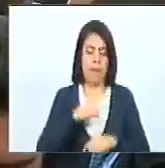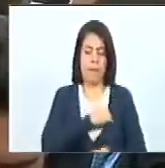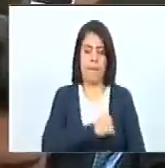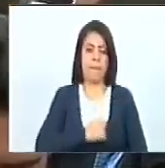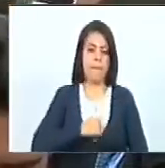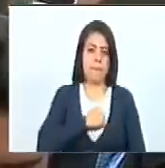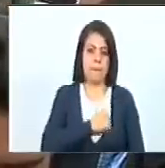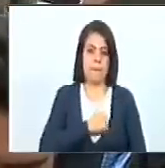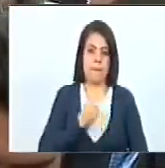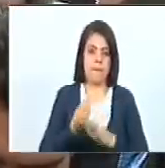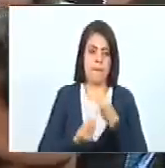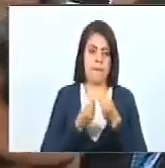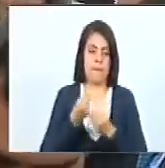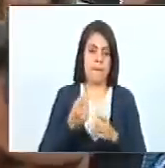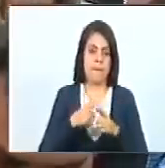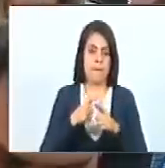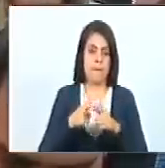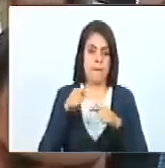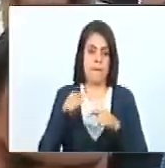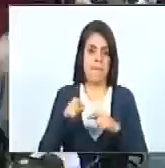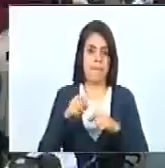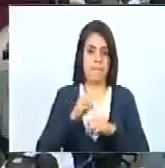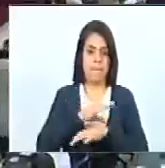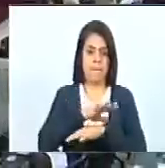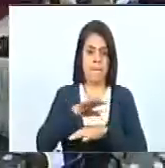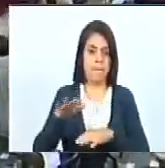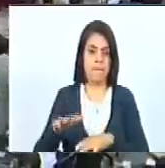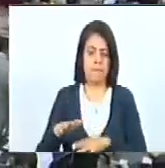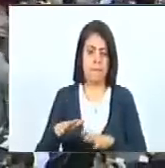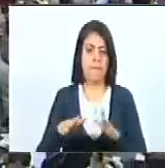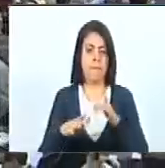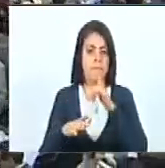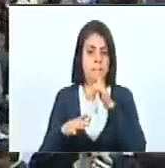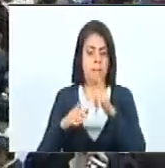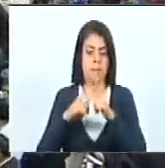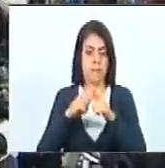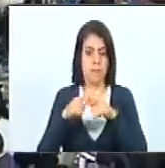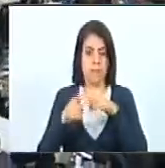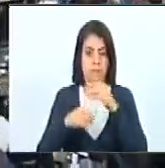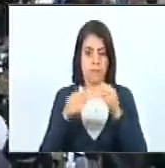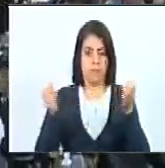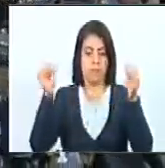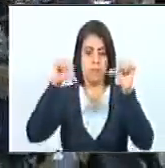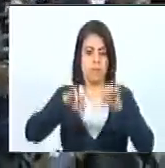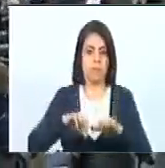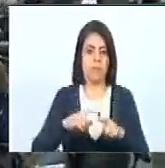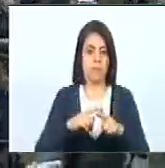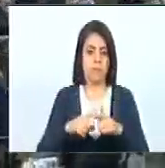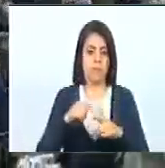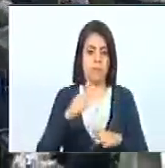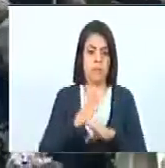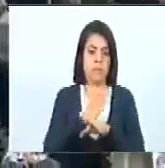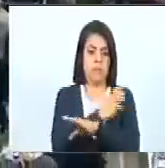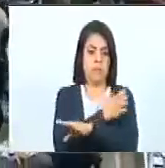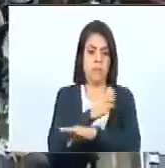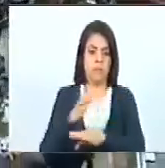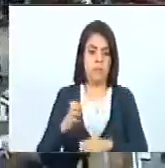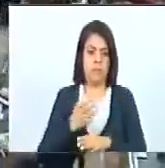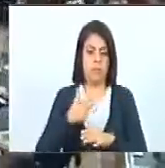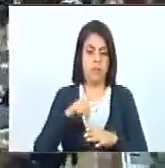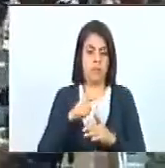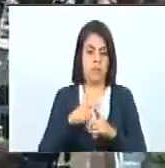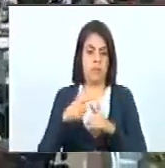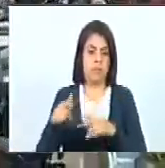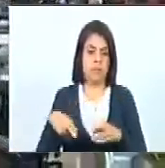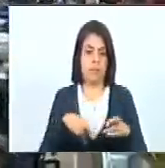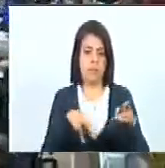lamentable cómo esta devastación indiscriminada, esta devastación contra la ecología, contra nuestros